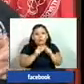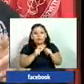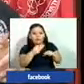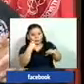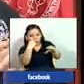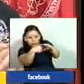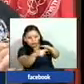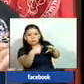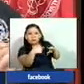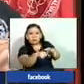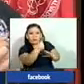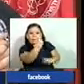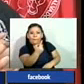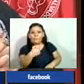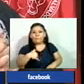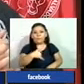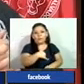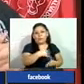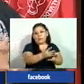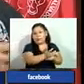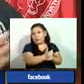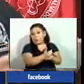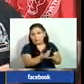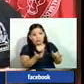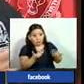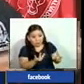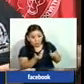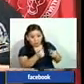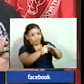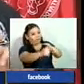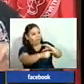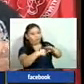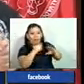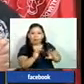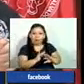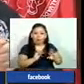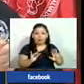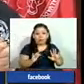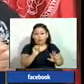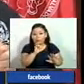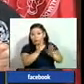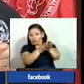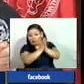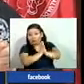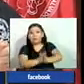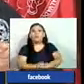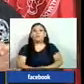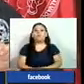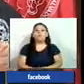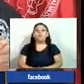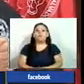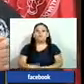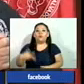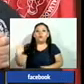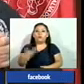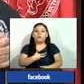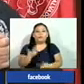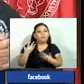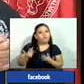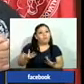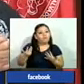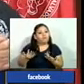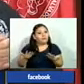enviado al señor Ministro de Hacienda y aún no se ha tenido respuesta esta solicitud esperaríamos nosotros